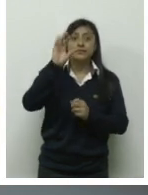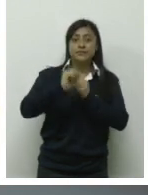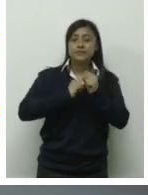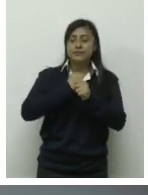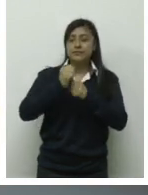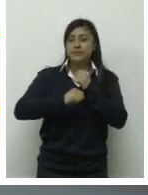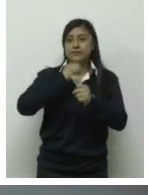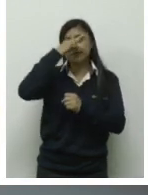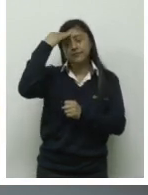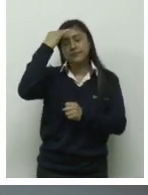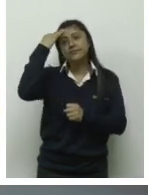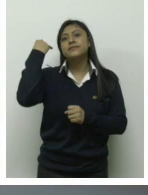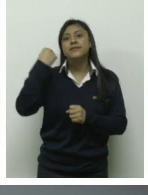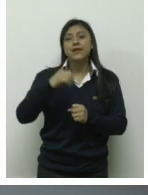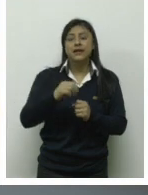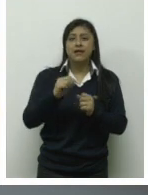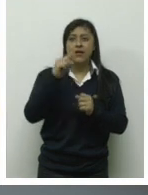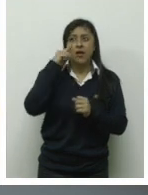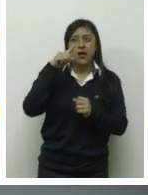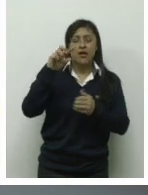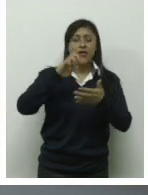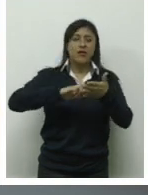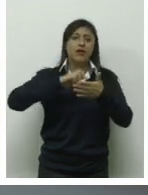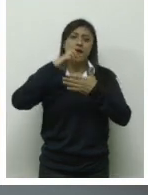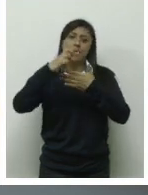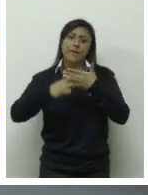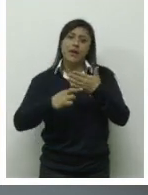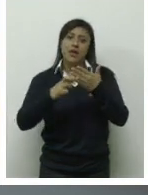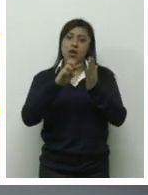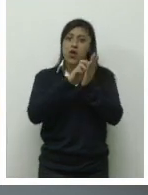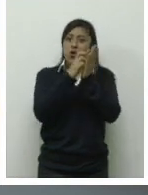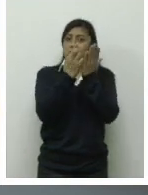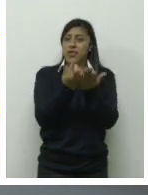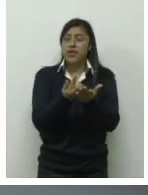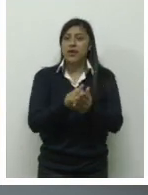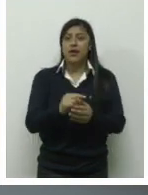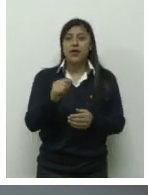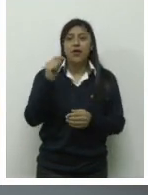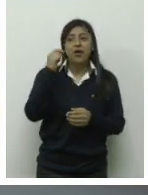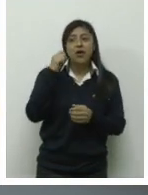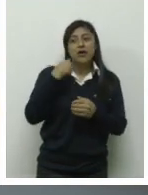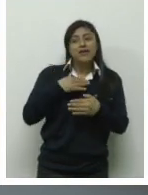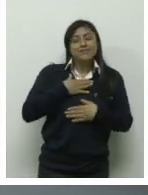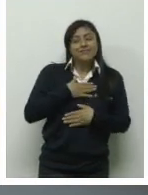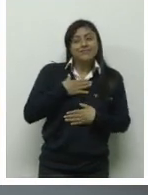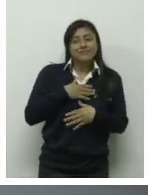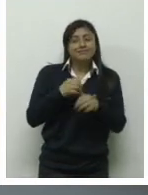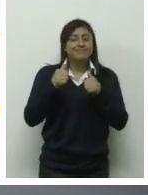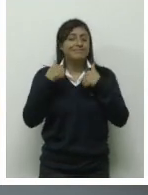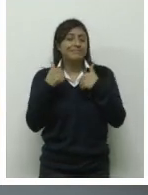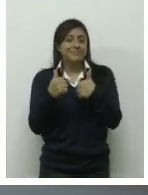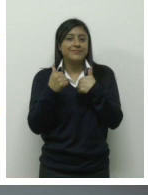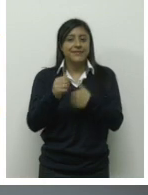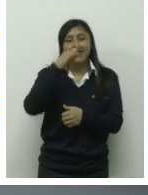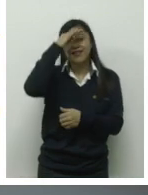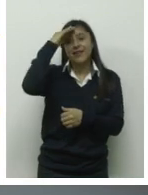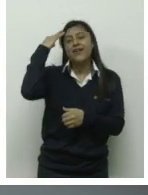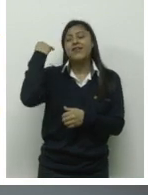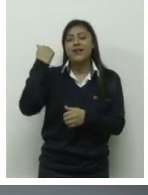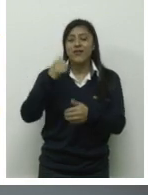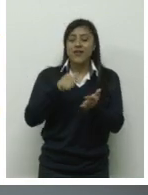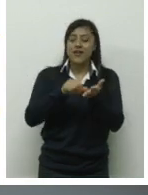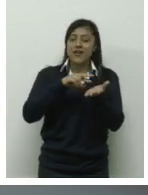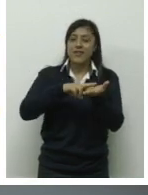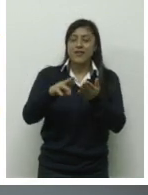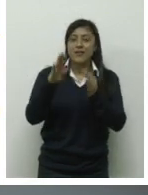Él aplicó a una plaza laboral por una convocatoria de empleo en el periódico y asegura que desde entonces satisfacción es lo que le ha